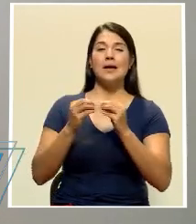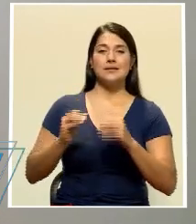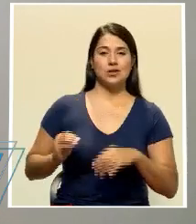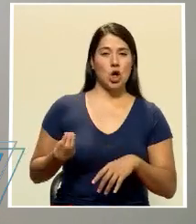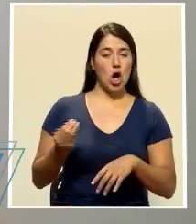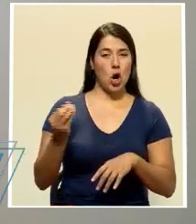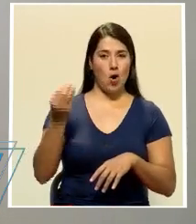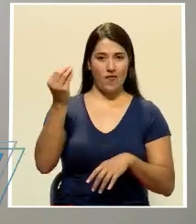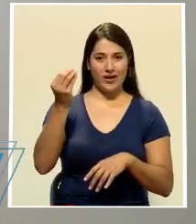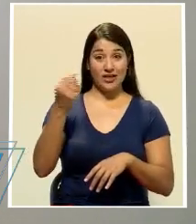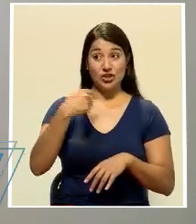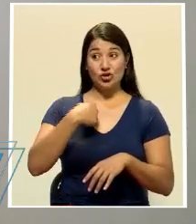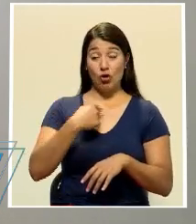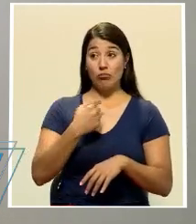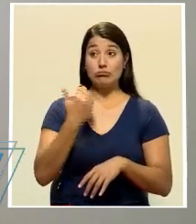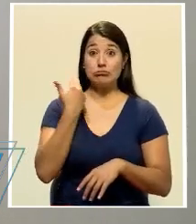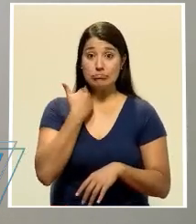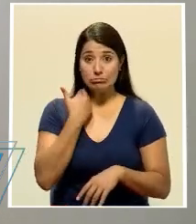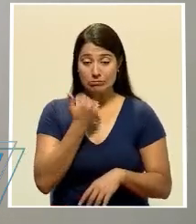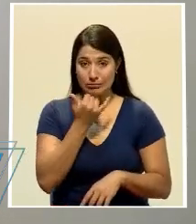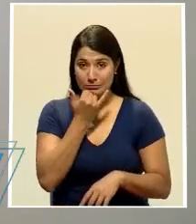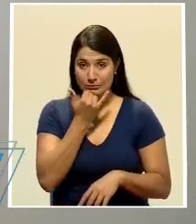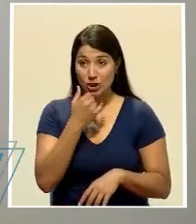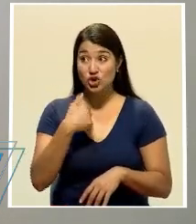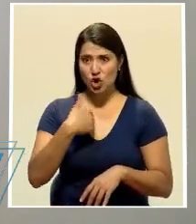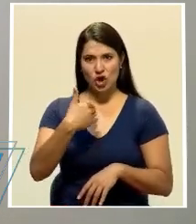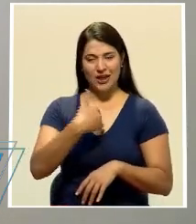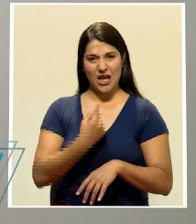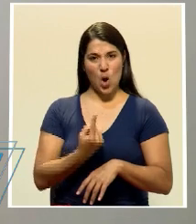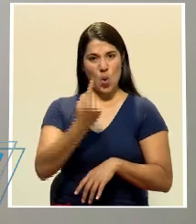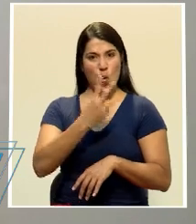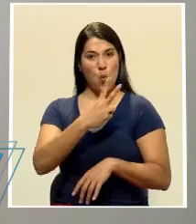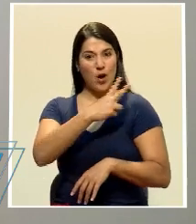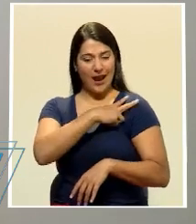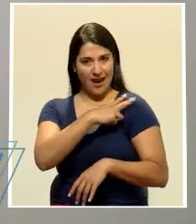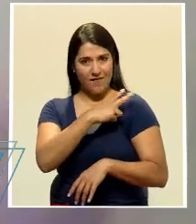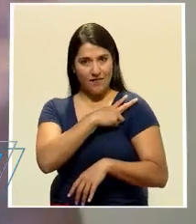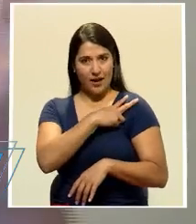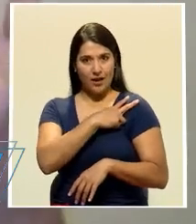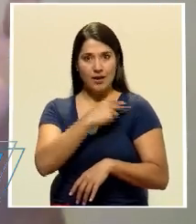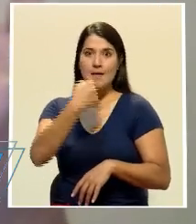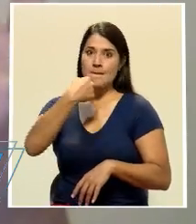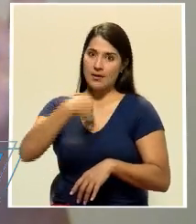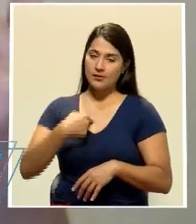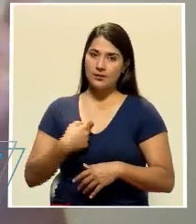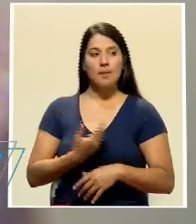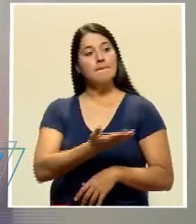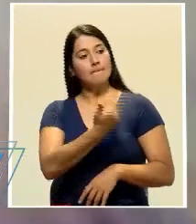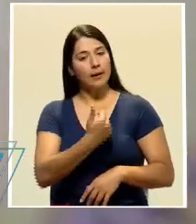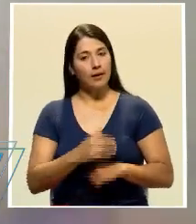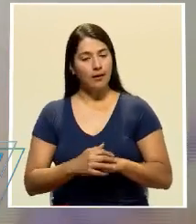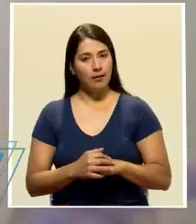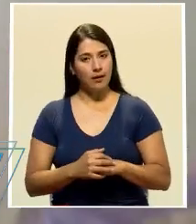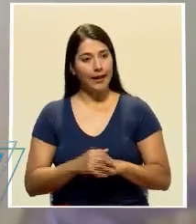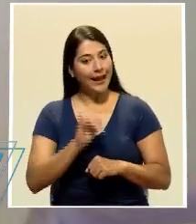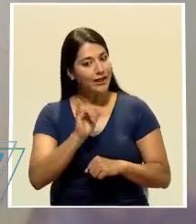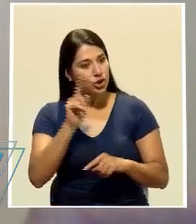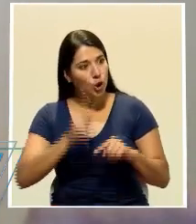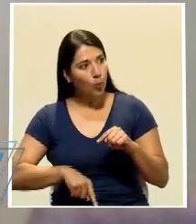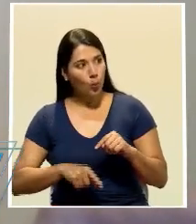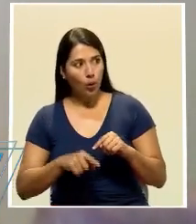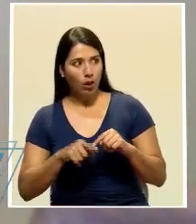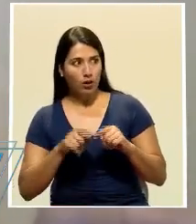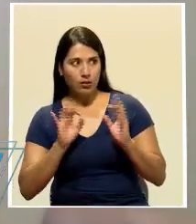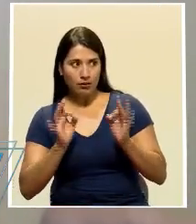joven, y metía la pata, tenía un jefe de edición y un jefe de redacción que me decía, venga acá, esto no puede